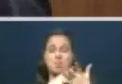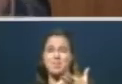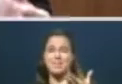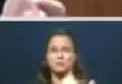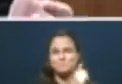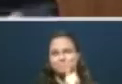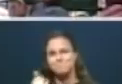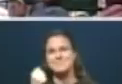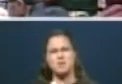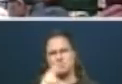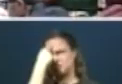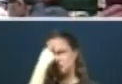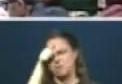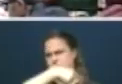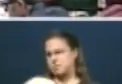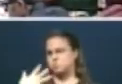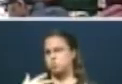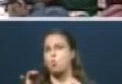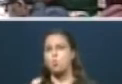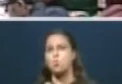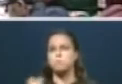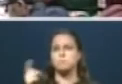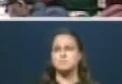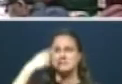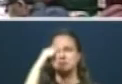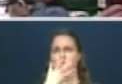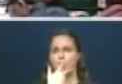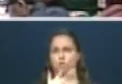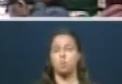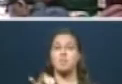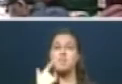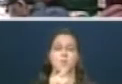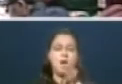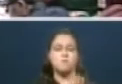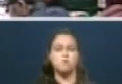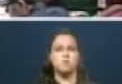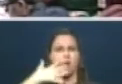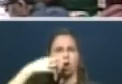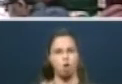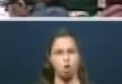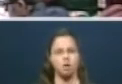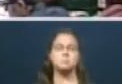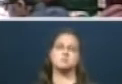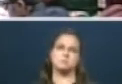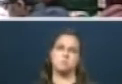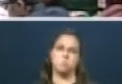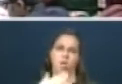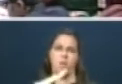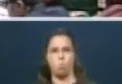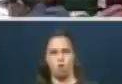que son conocidas por los grupos de esta cámara y que deberán abordarse de forma coherente y acompasada